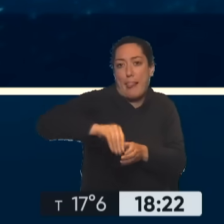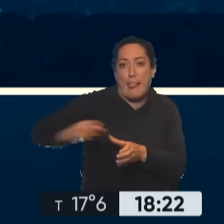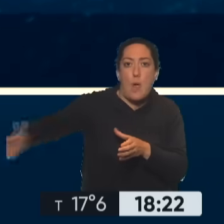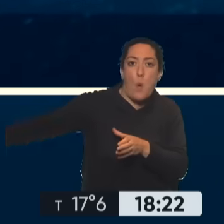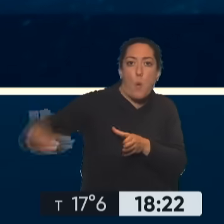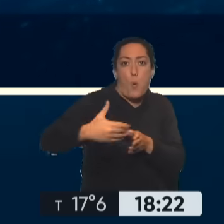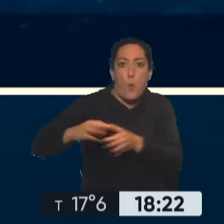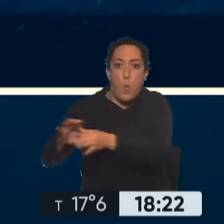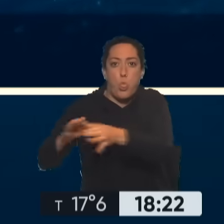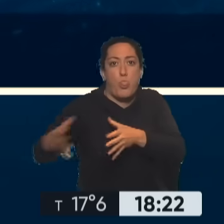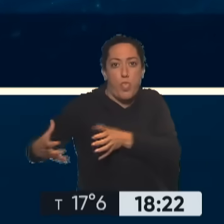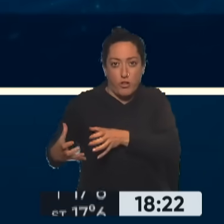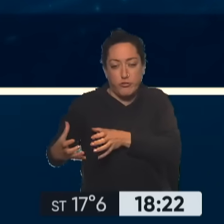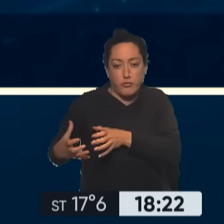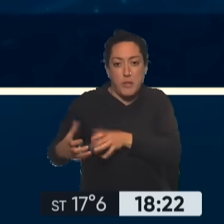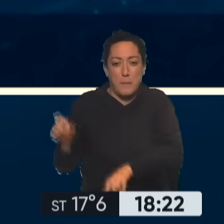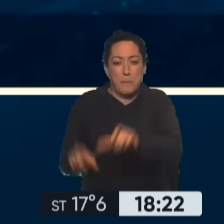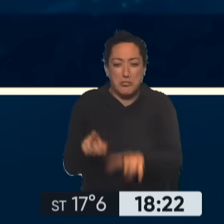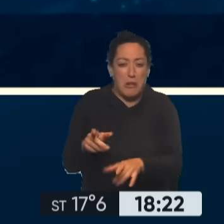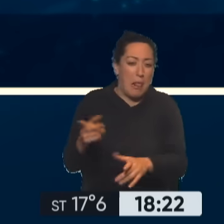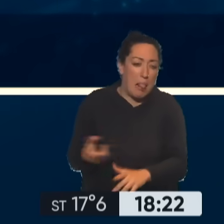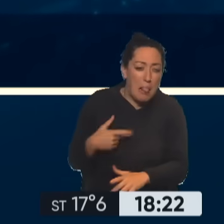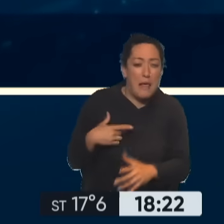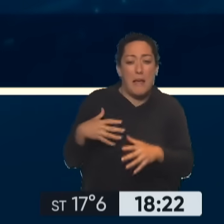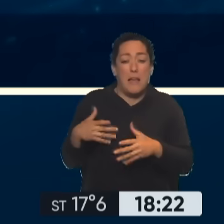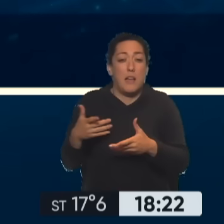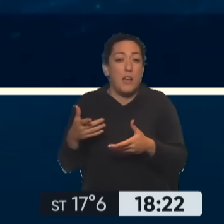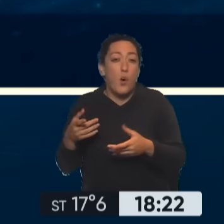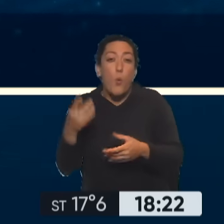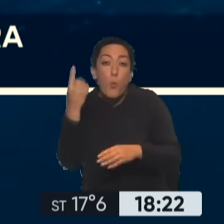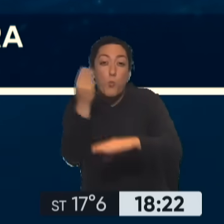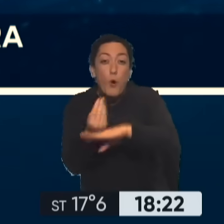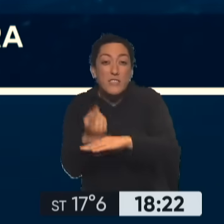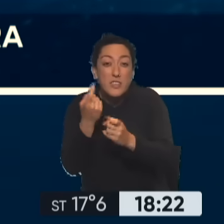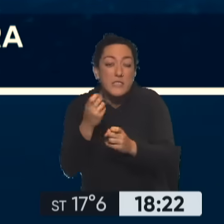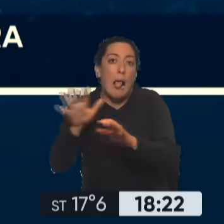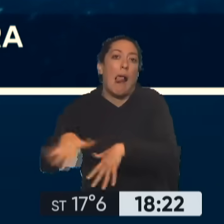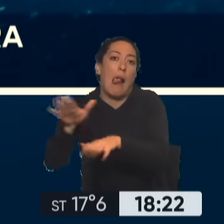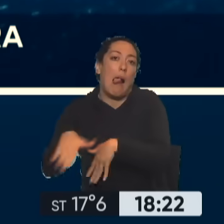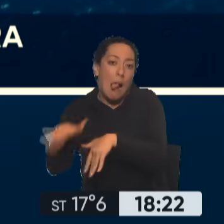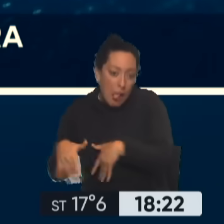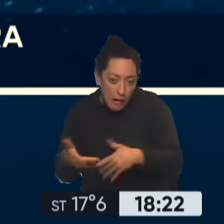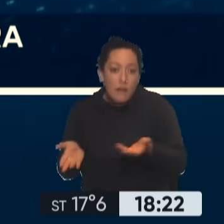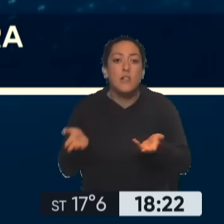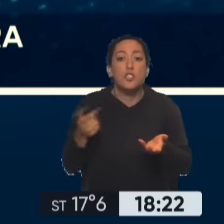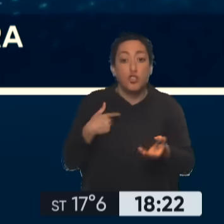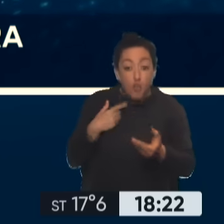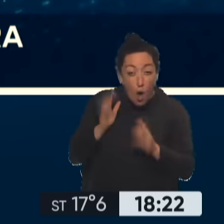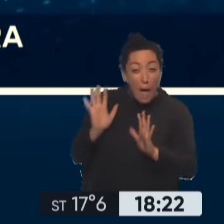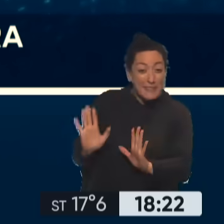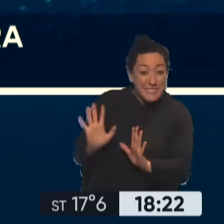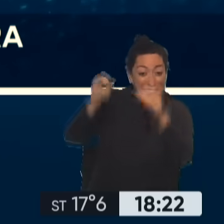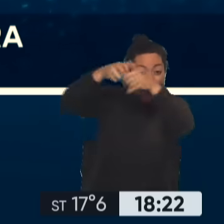de, digamos, de miserables arrastrados por un cargo. Yo no estoy dispuesto a ser parte,